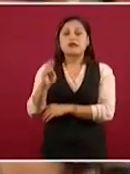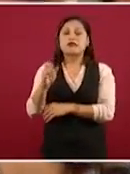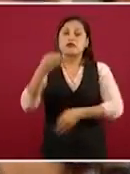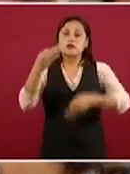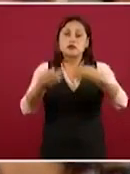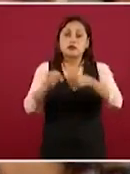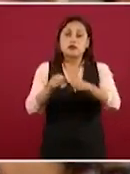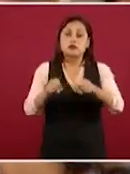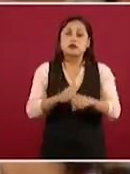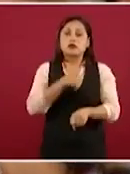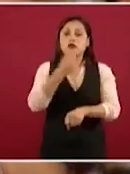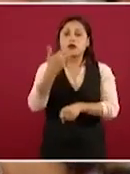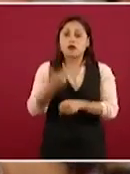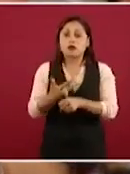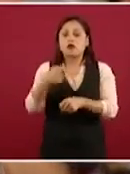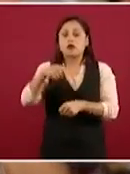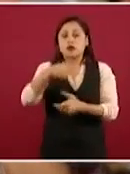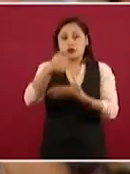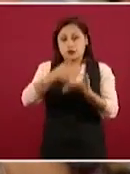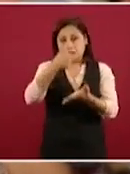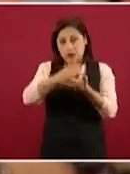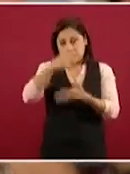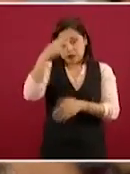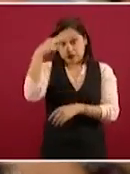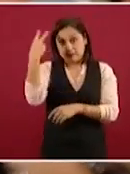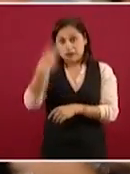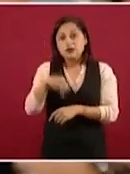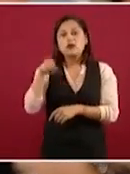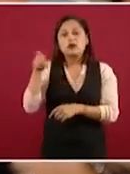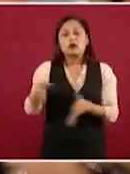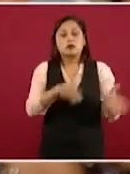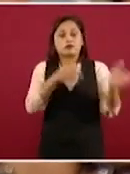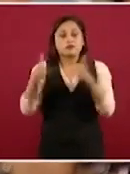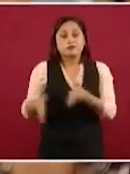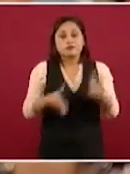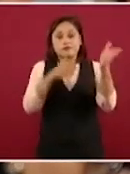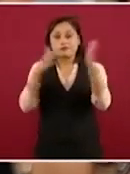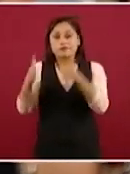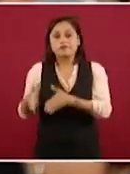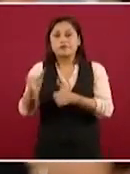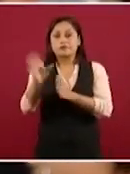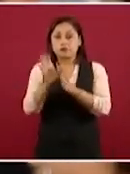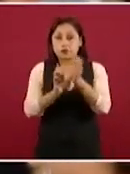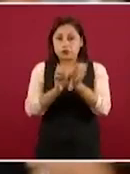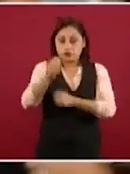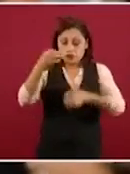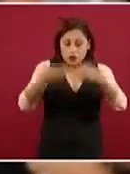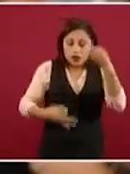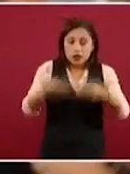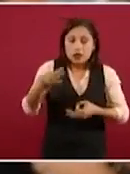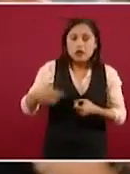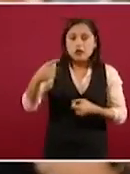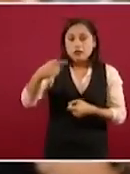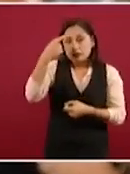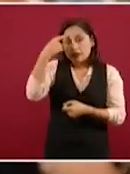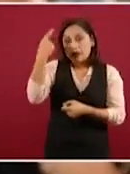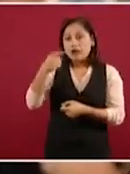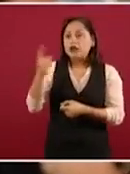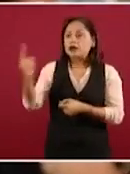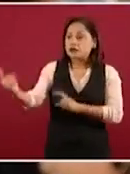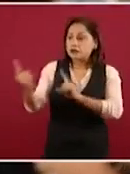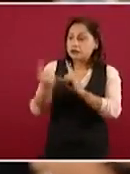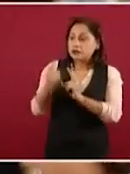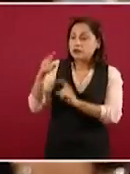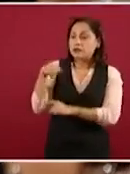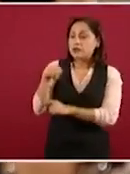de trabajo en la Ciudad de México, quien ha aplazado la audiencia constitucional 2 veces a Mario Rubicel Ross,